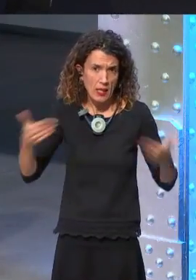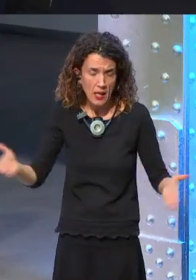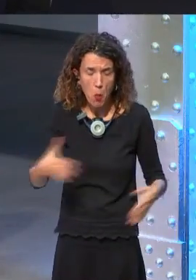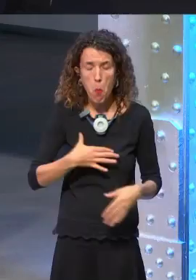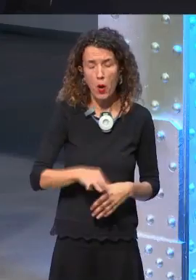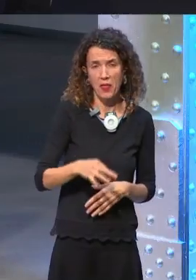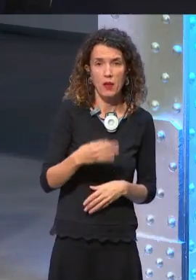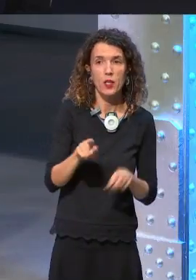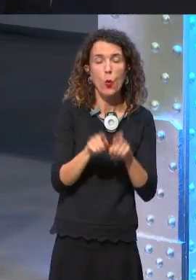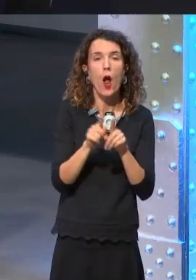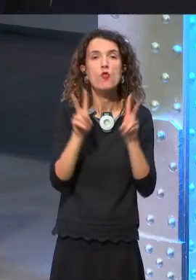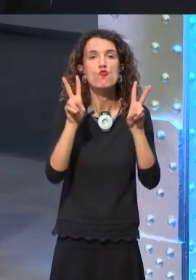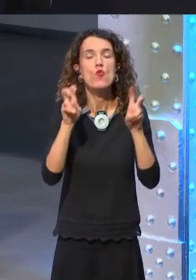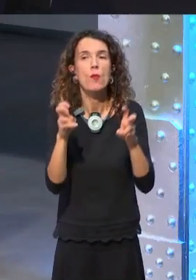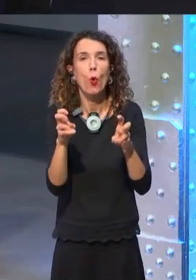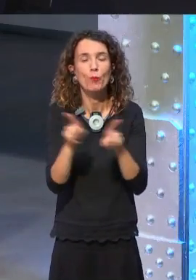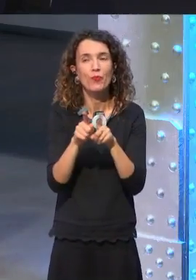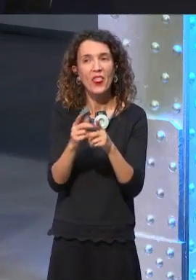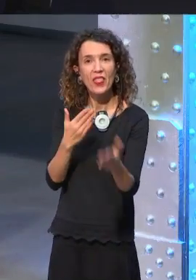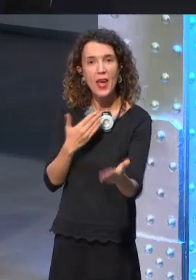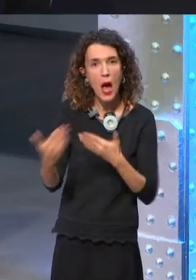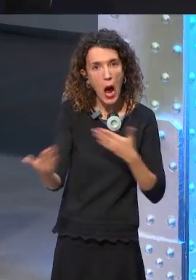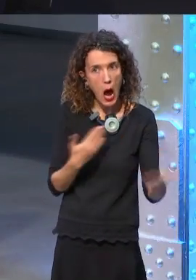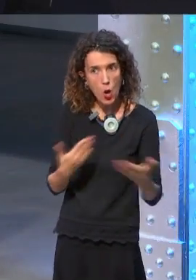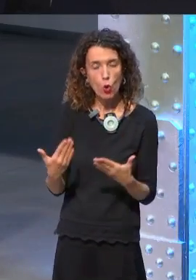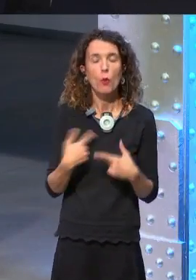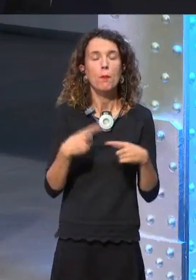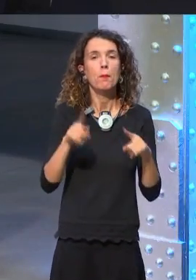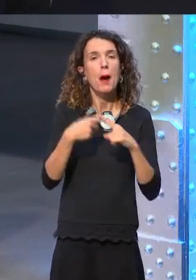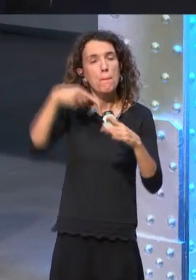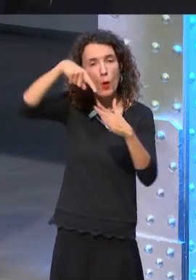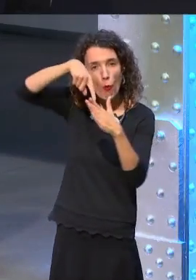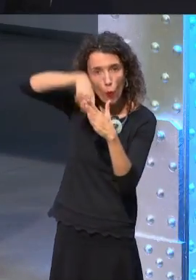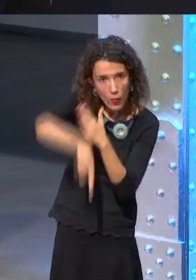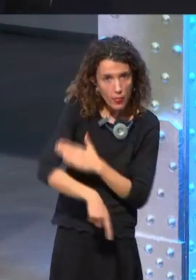Es interesante establecer un nuevo diálogo y también podemos profundizar.